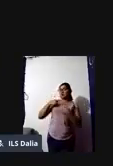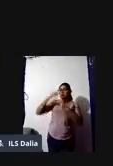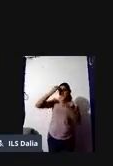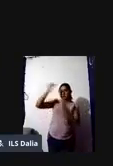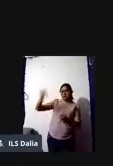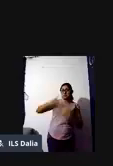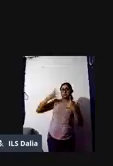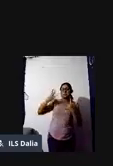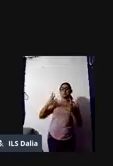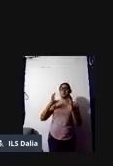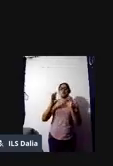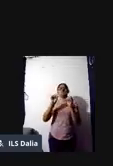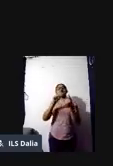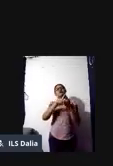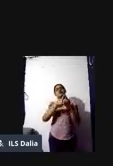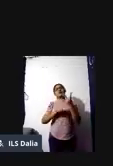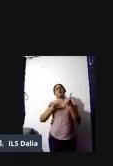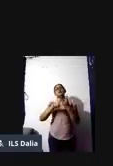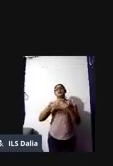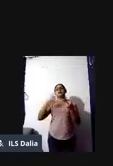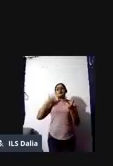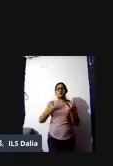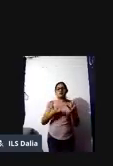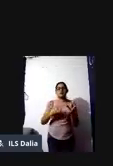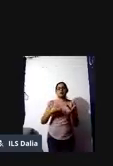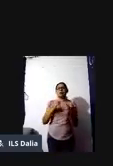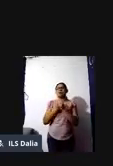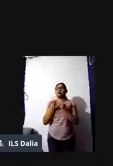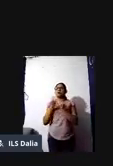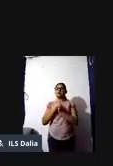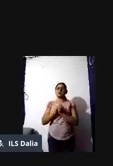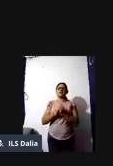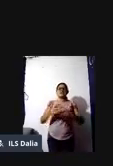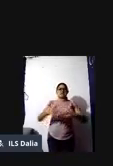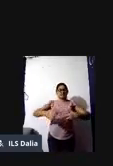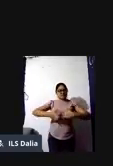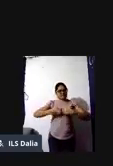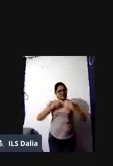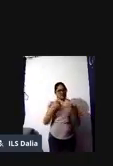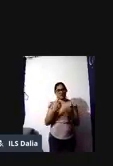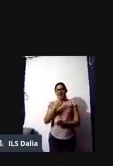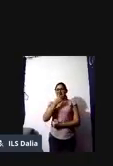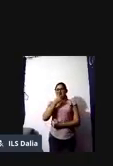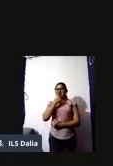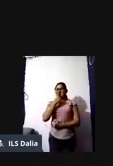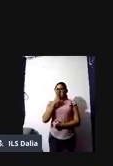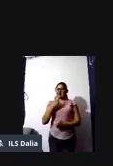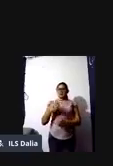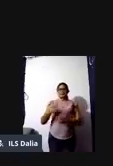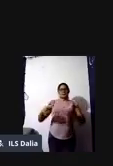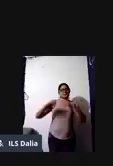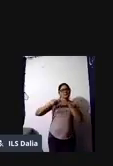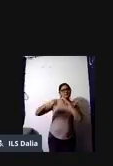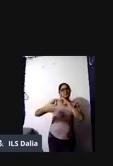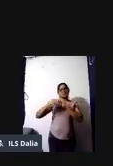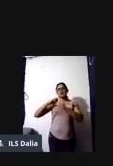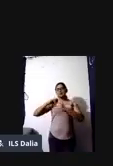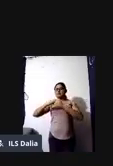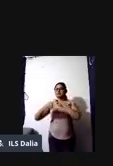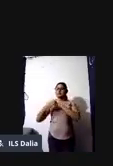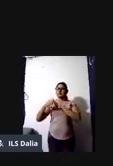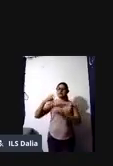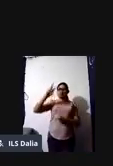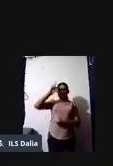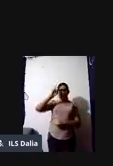tristeza o angustia, rabia, celos, rivalidad, miedo o